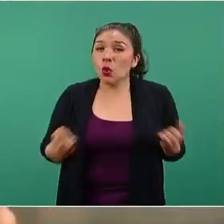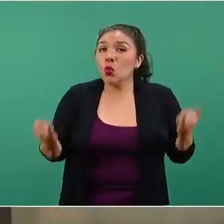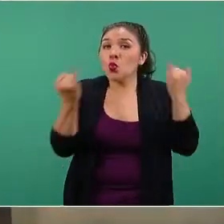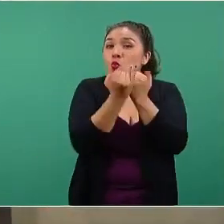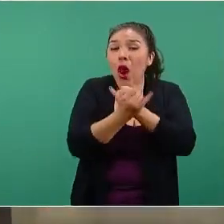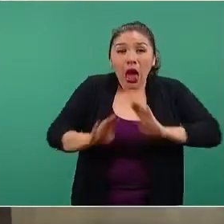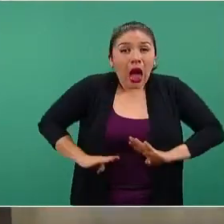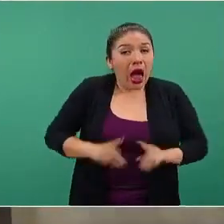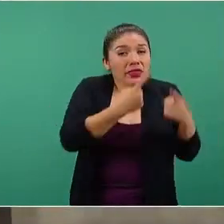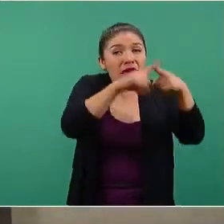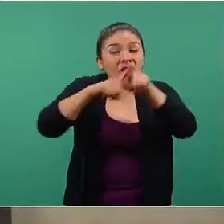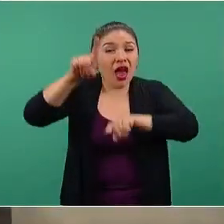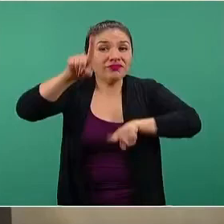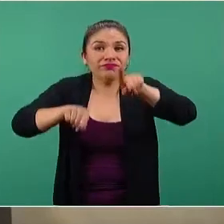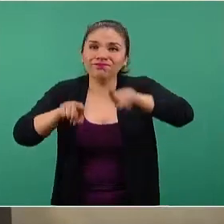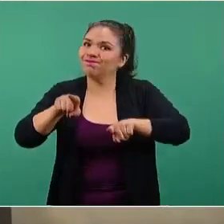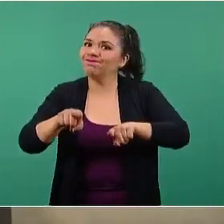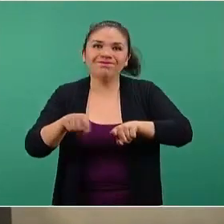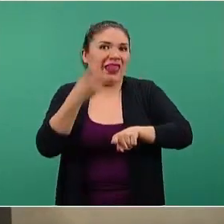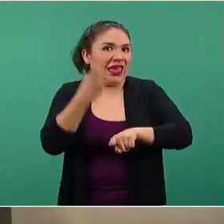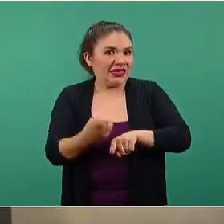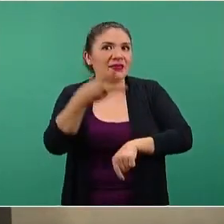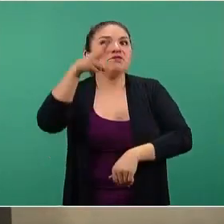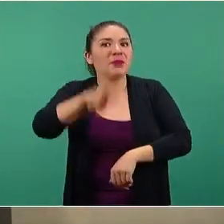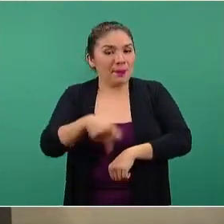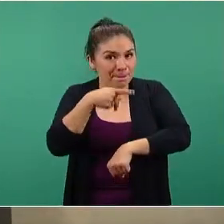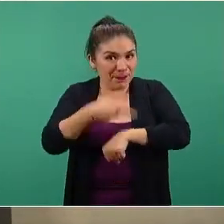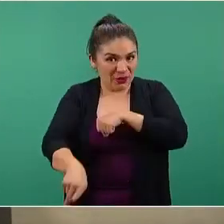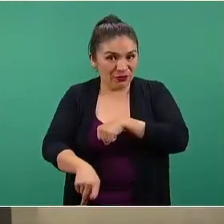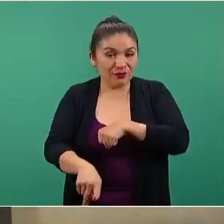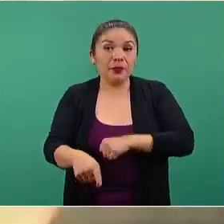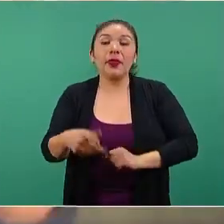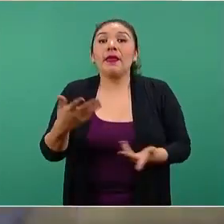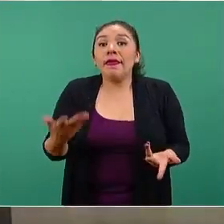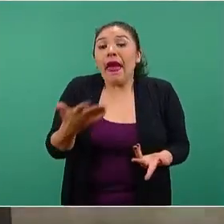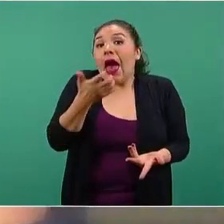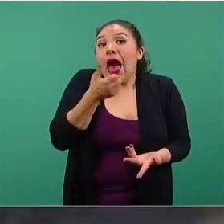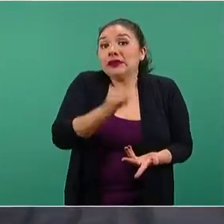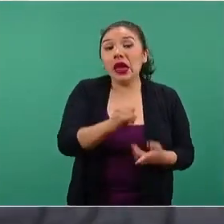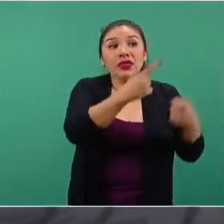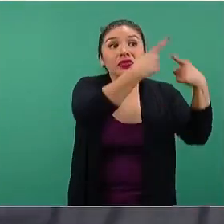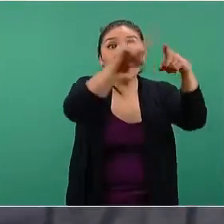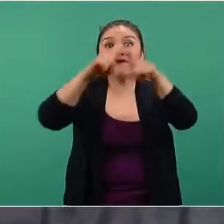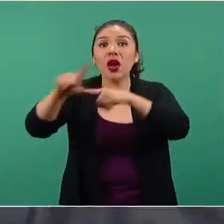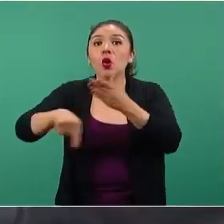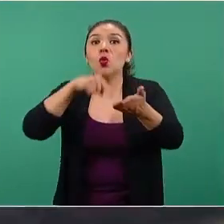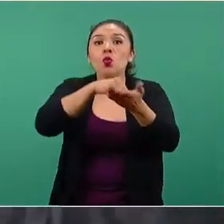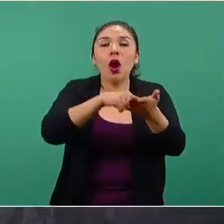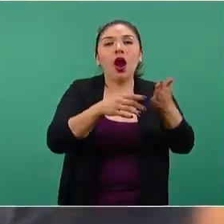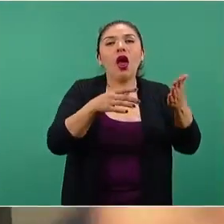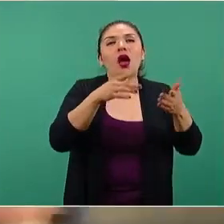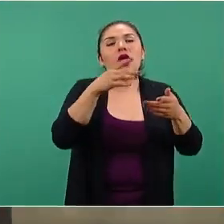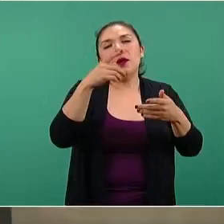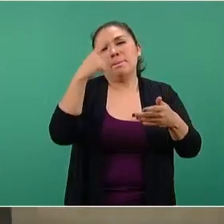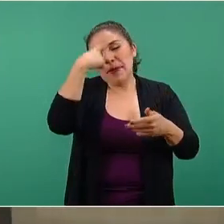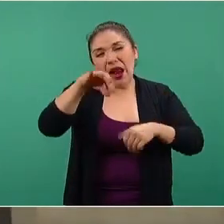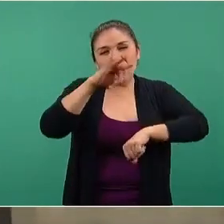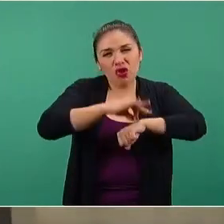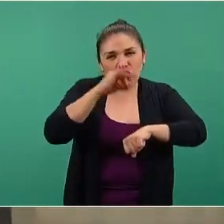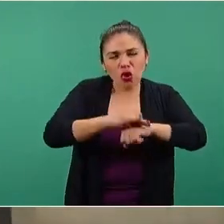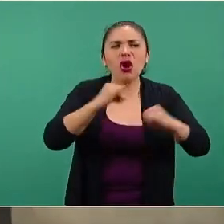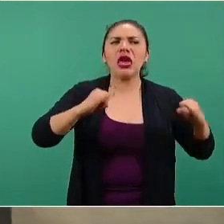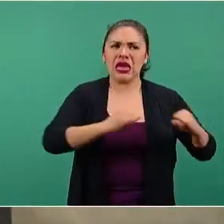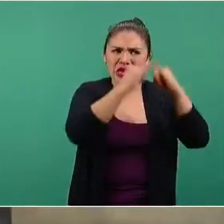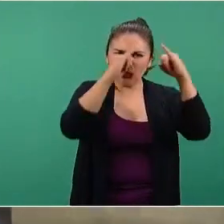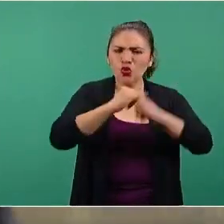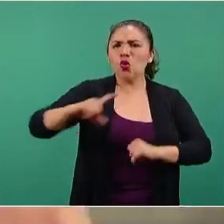las condiciones. Esto es muy peligroso, porque a nivel local, en las distintas comunidades de práctica médica, tanto en